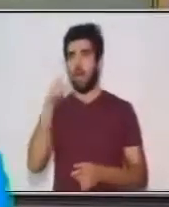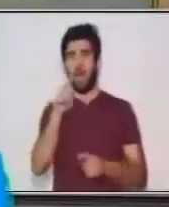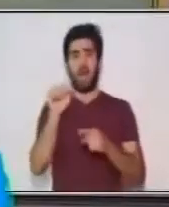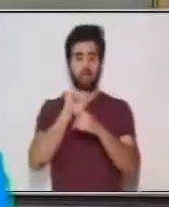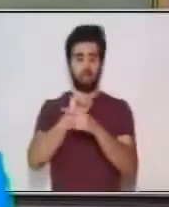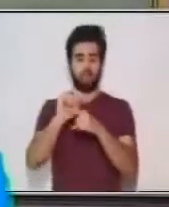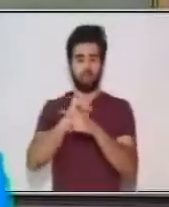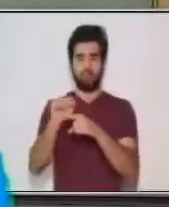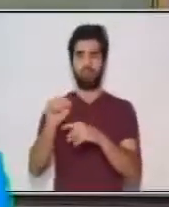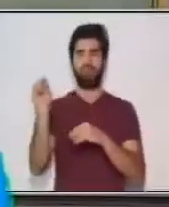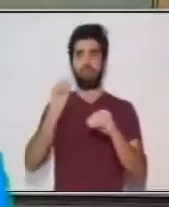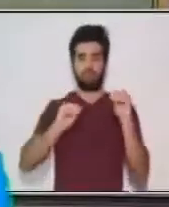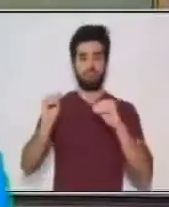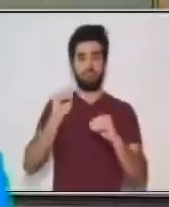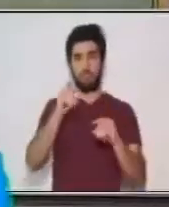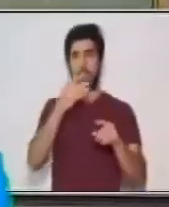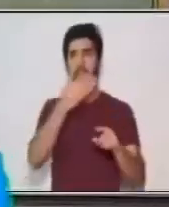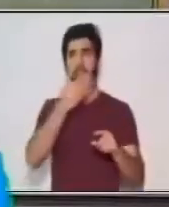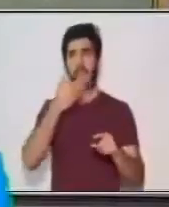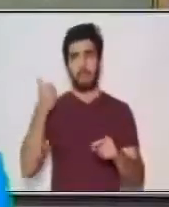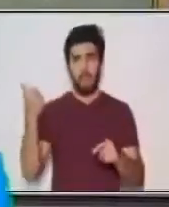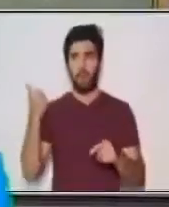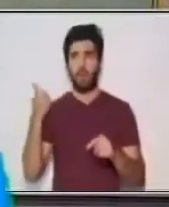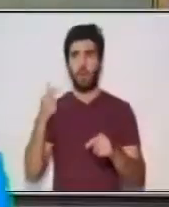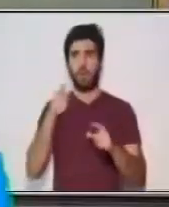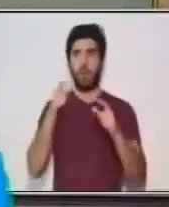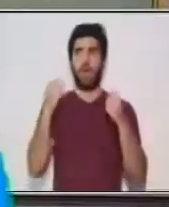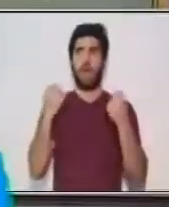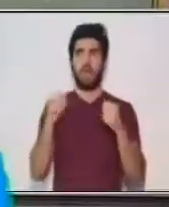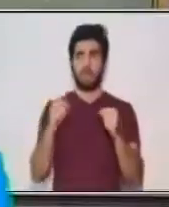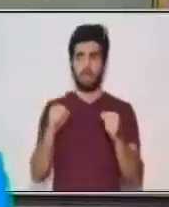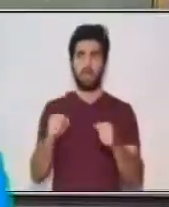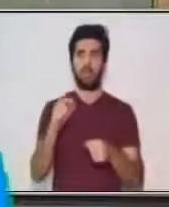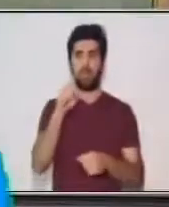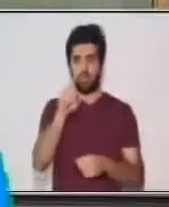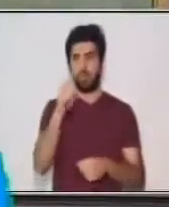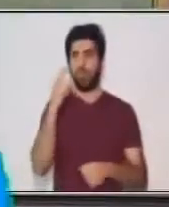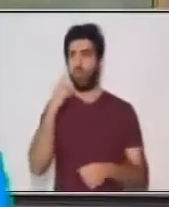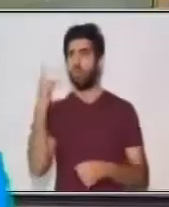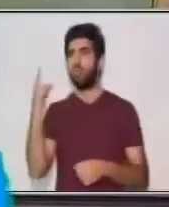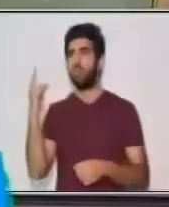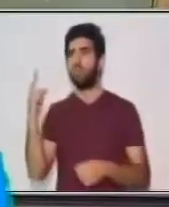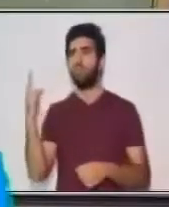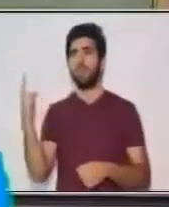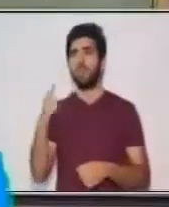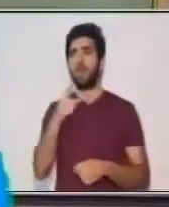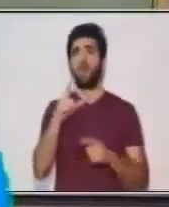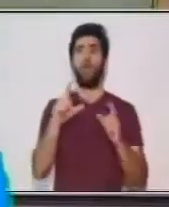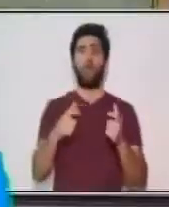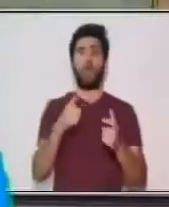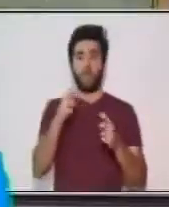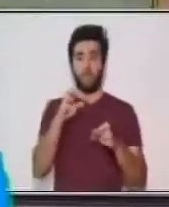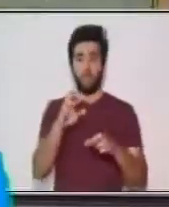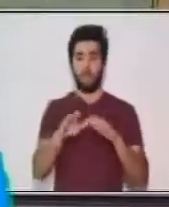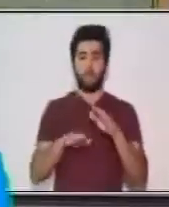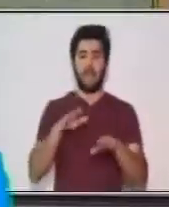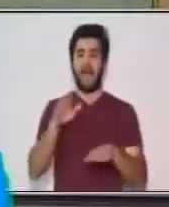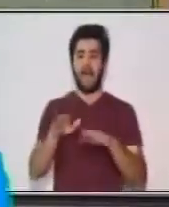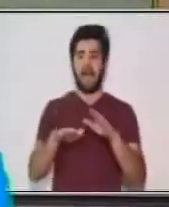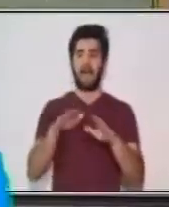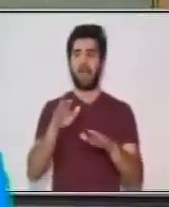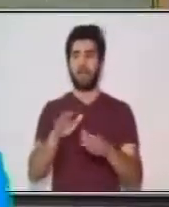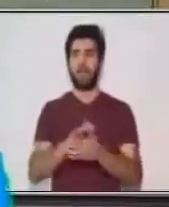ejercicios los practiques constantemente. Puedes buscar más ejercicios sobre patrones numéricos